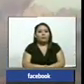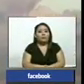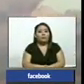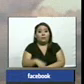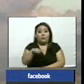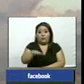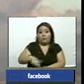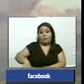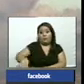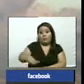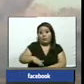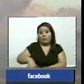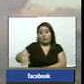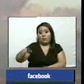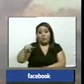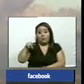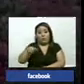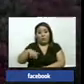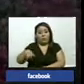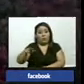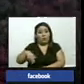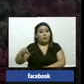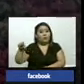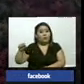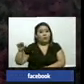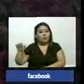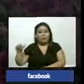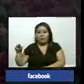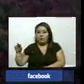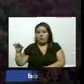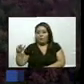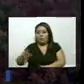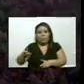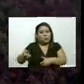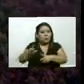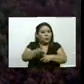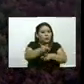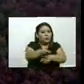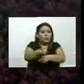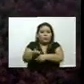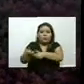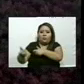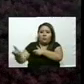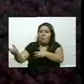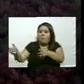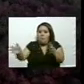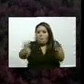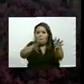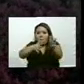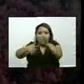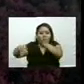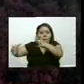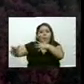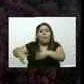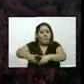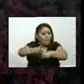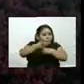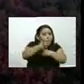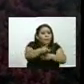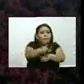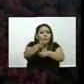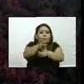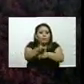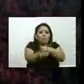En la región vinícola del norte de San Francisco, los bomberos hacían frente a ráfagas de viento mientras batallaban para contener